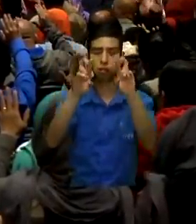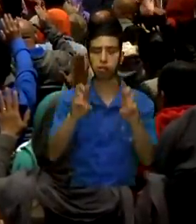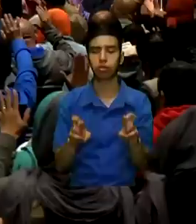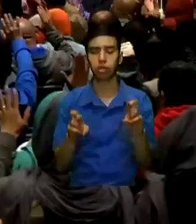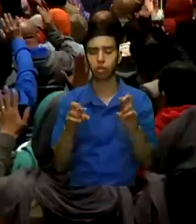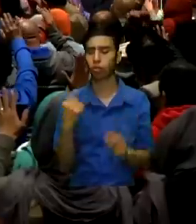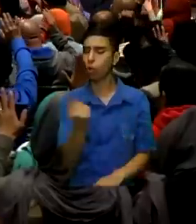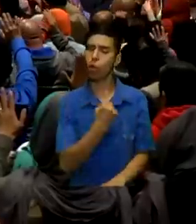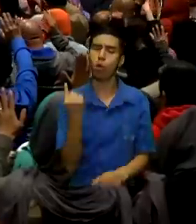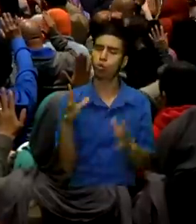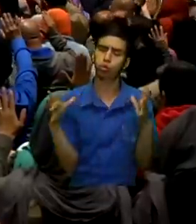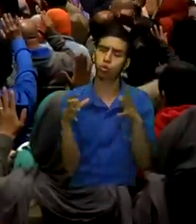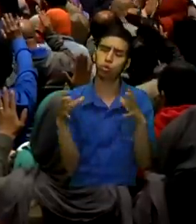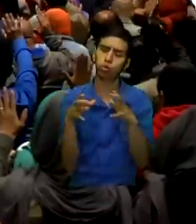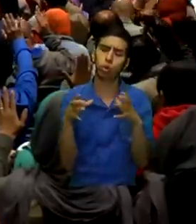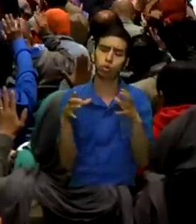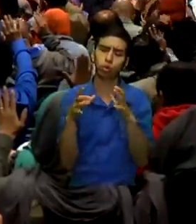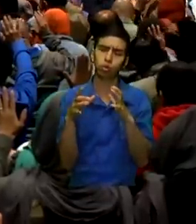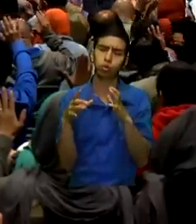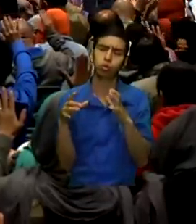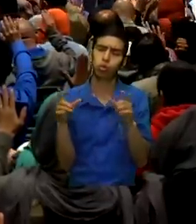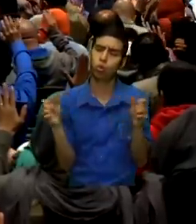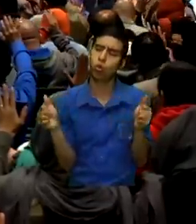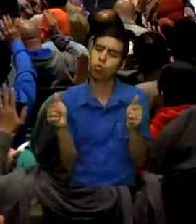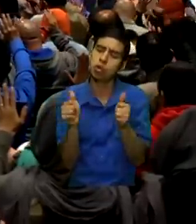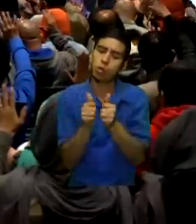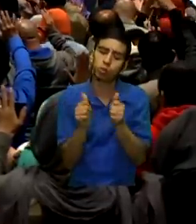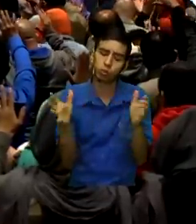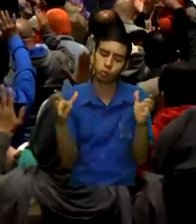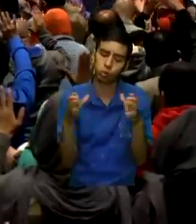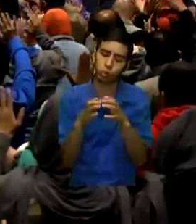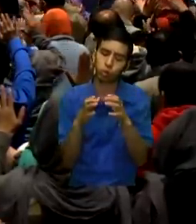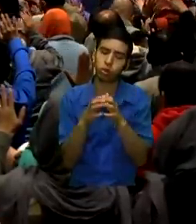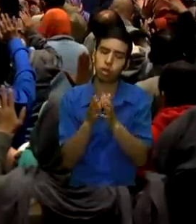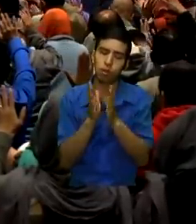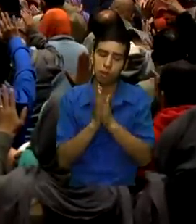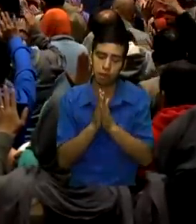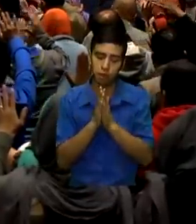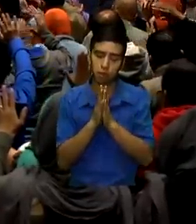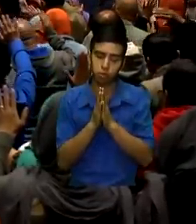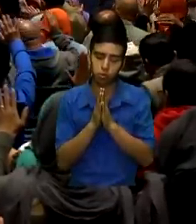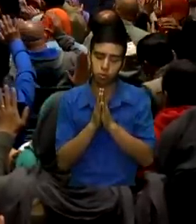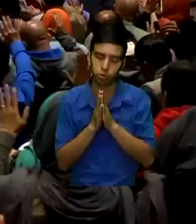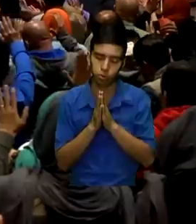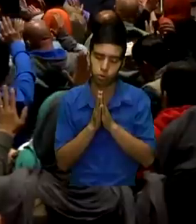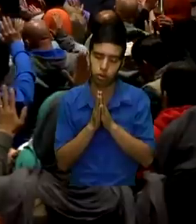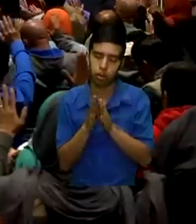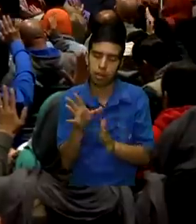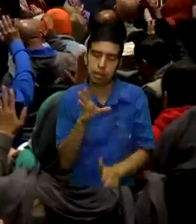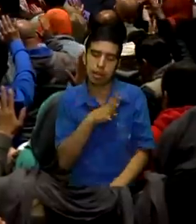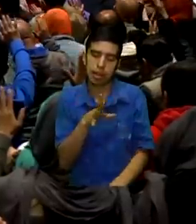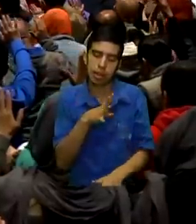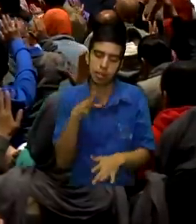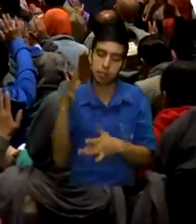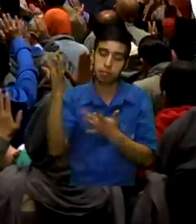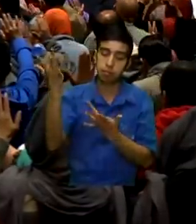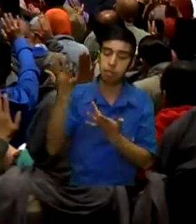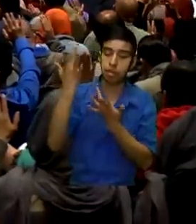unimos, todos, toda la iglesia, nos unimos para suplicarte, Señor, ten misericordia.